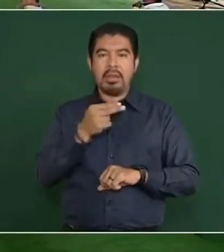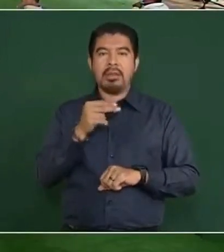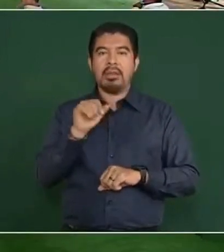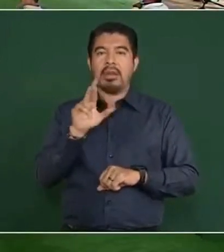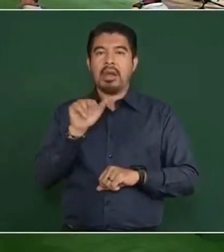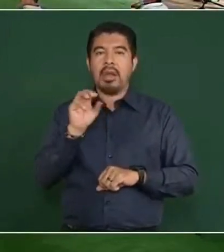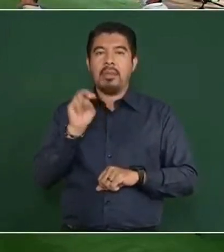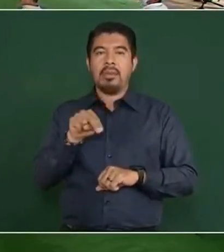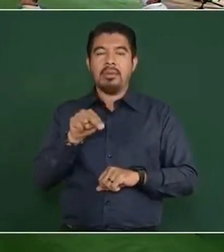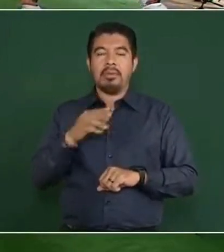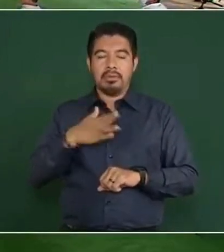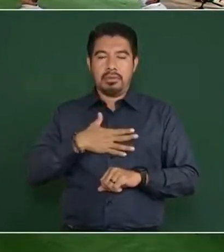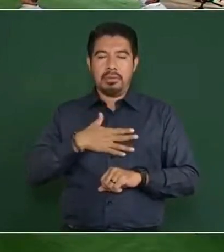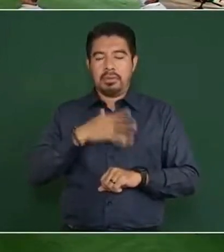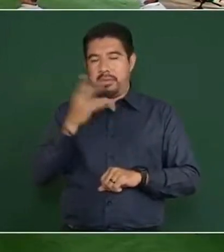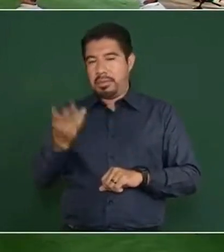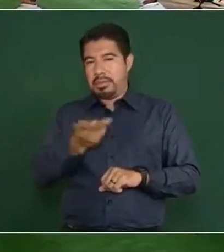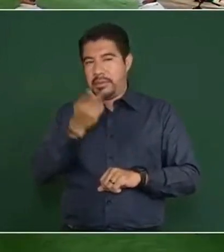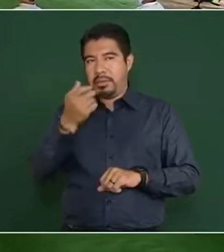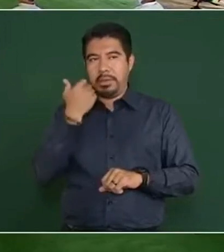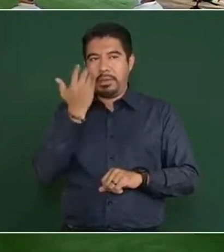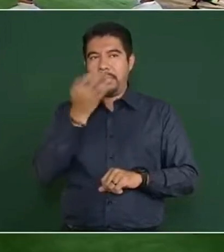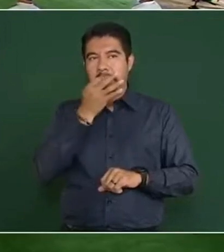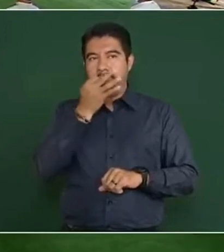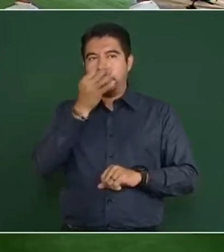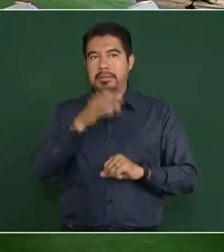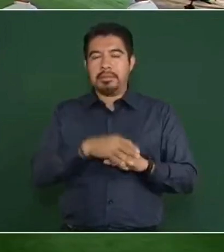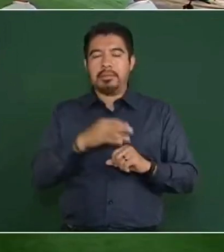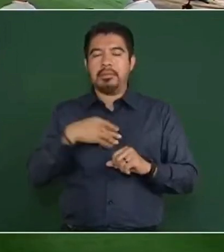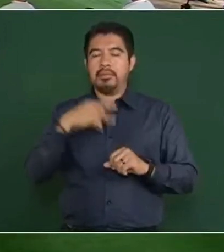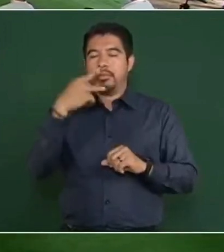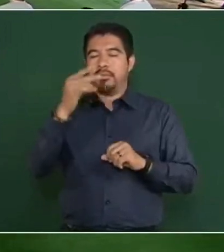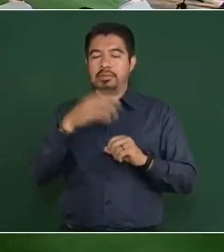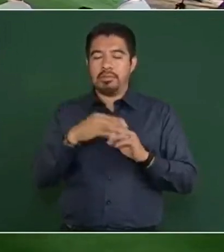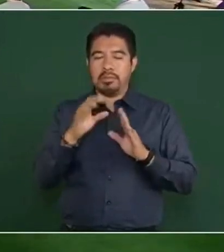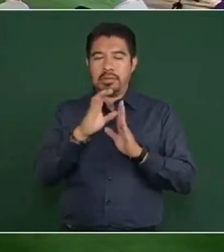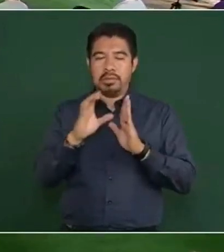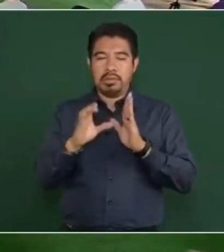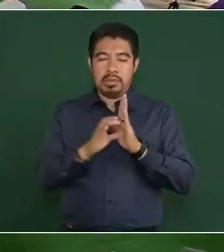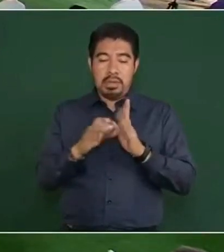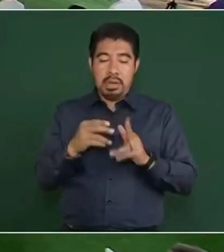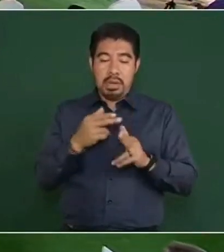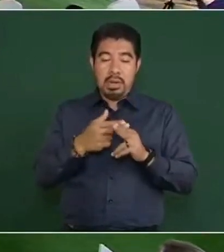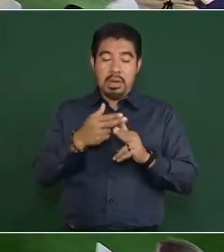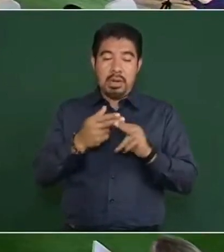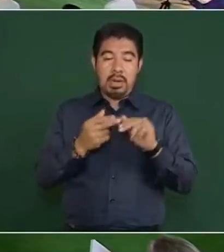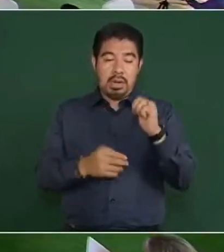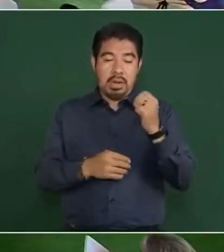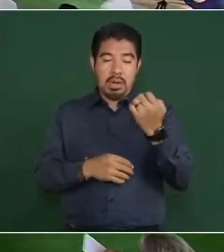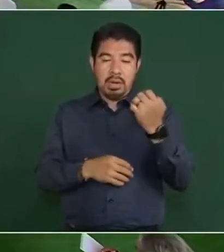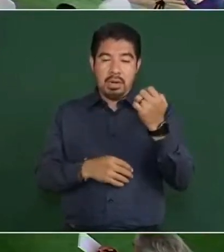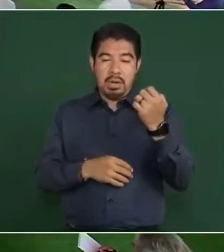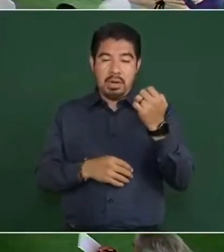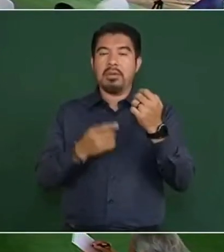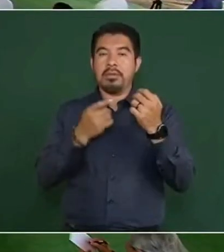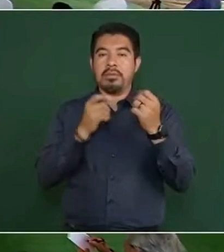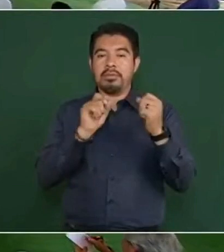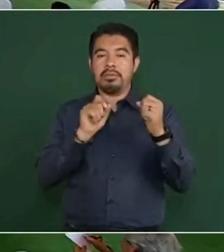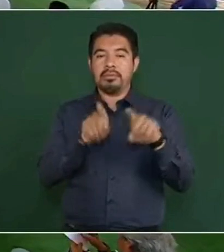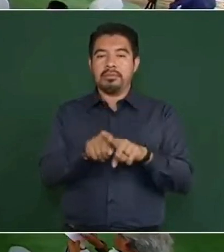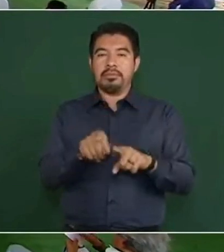y la pregunta que quiero hacerle el día de hoy va en relación con su agenda que inicia en enero de nueva cuenta, que